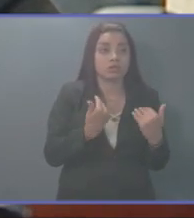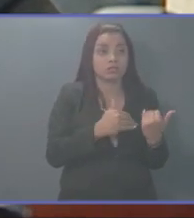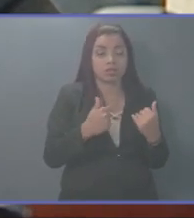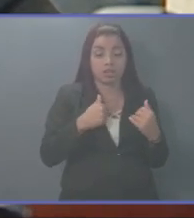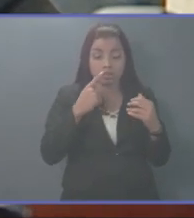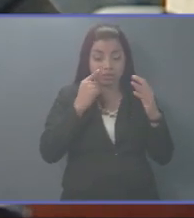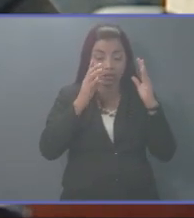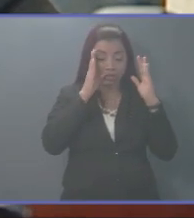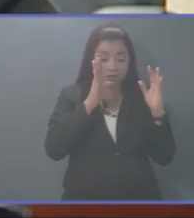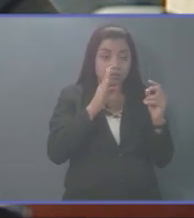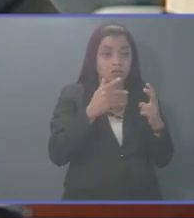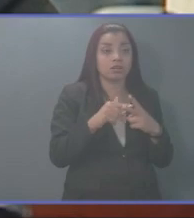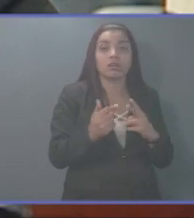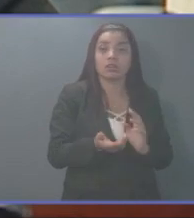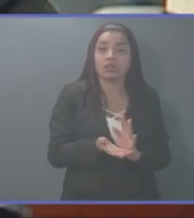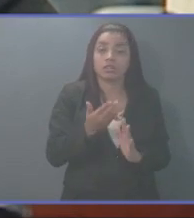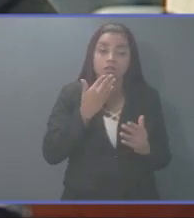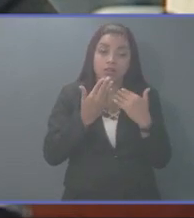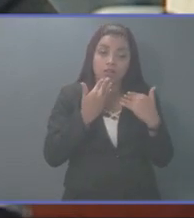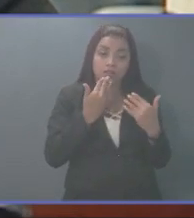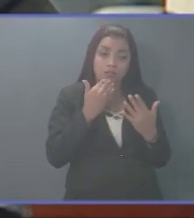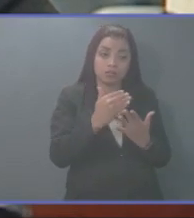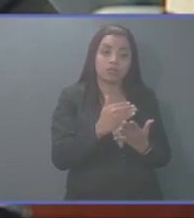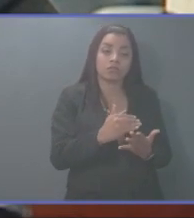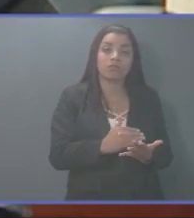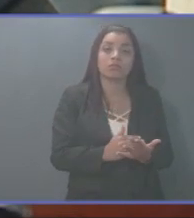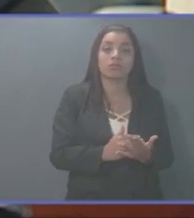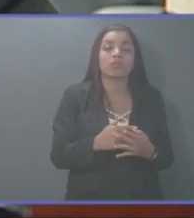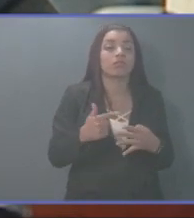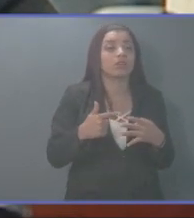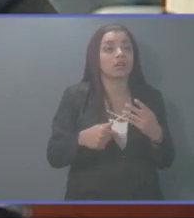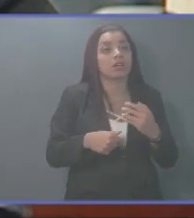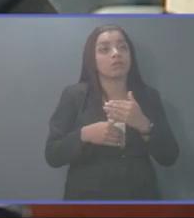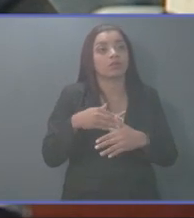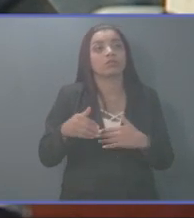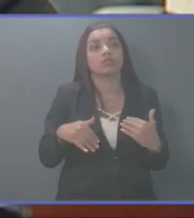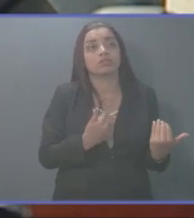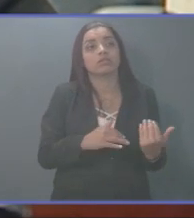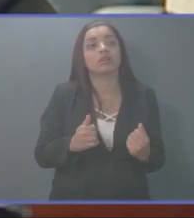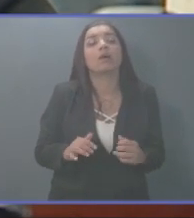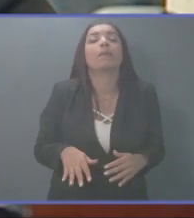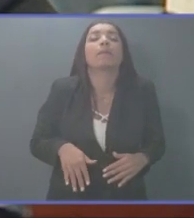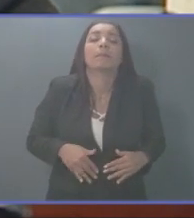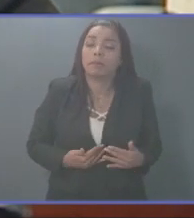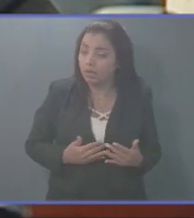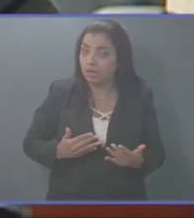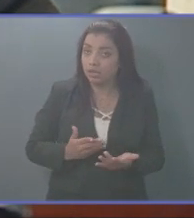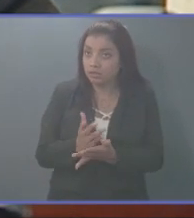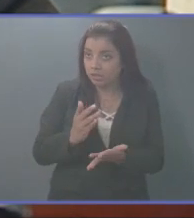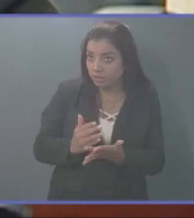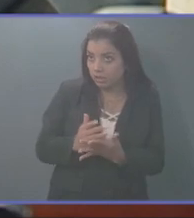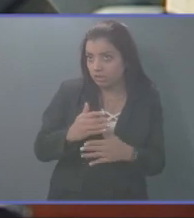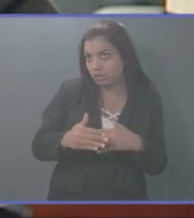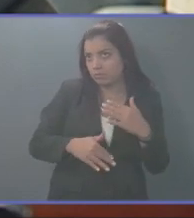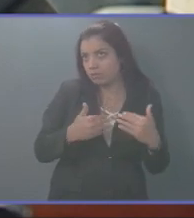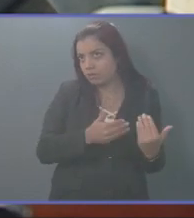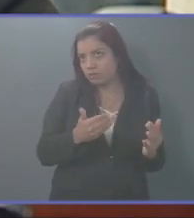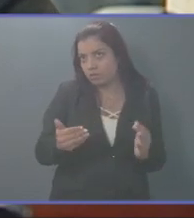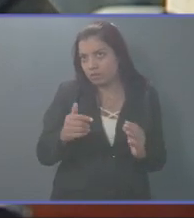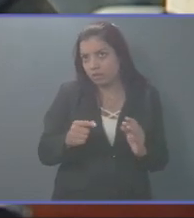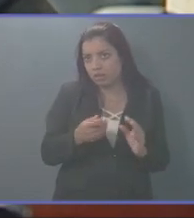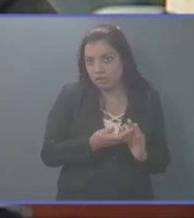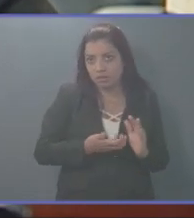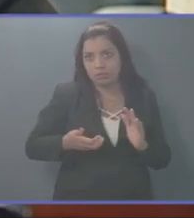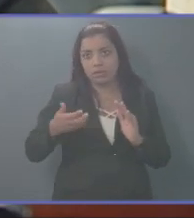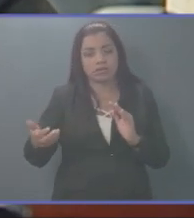atención, la descripción de red de albergues y alojamiento y los protocolos y procedimientos para prestar la asistencia y protección en las etapas de desplazamiento.